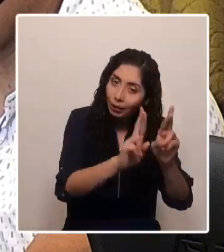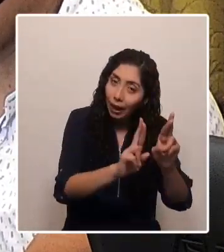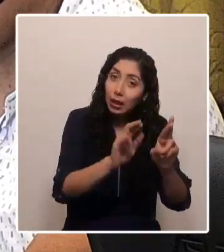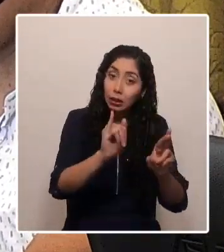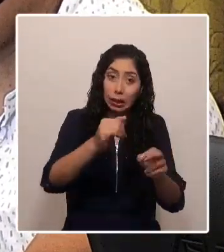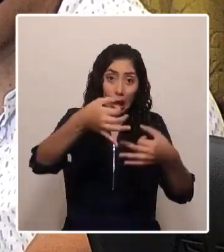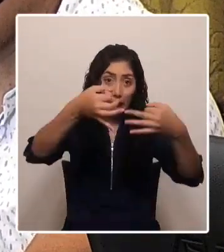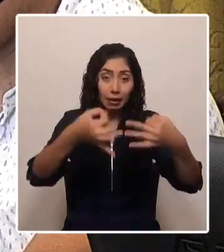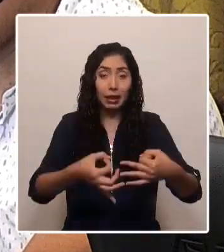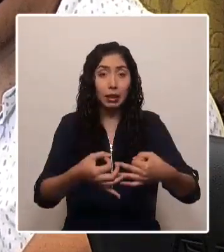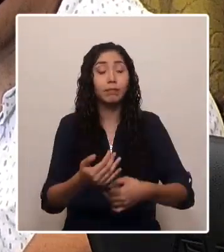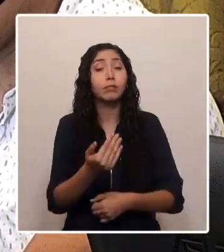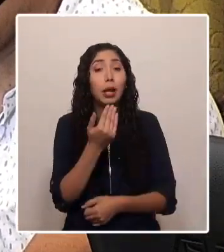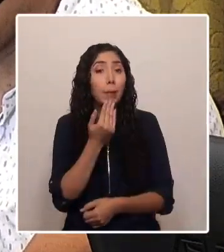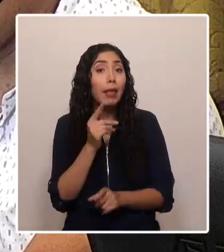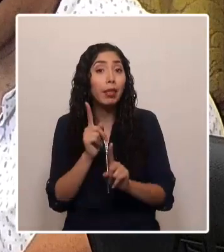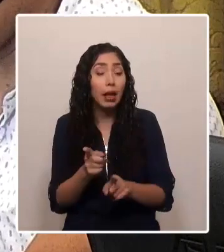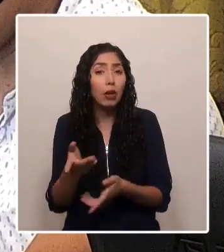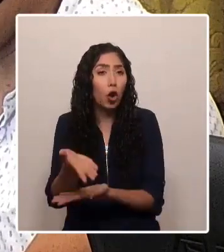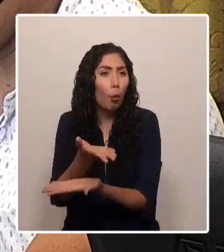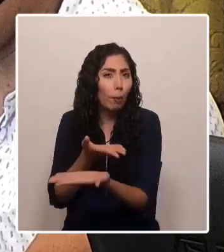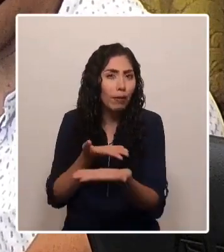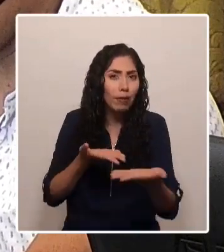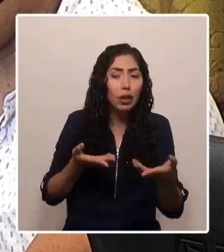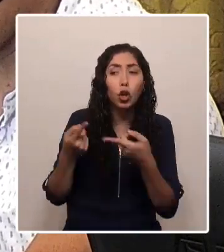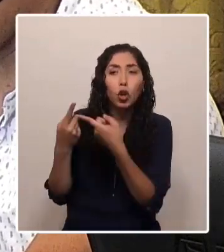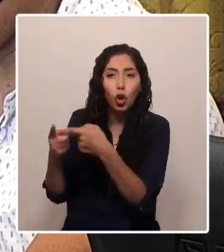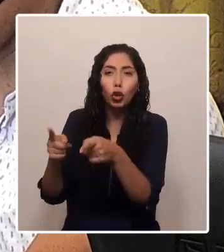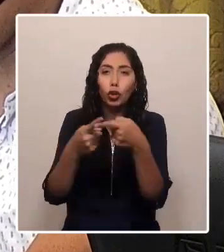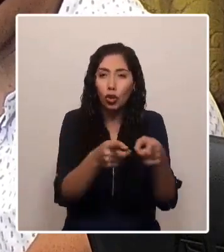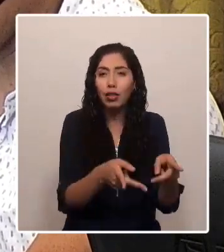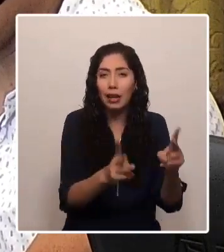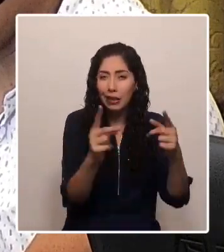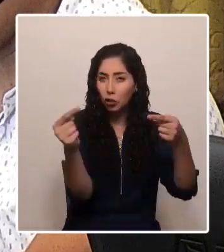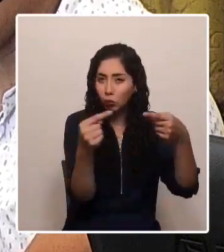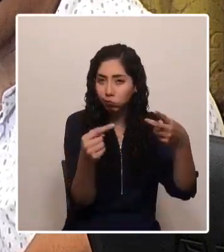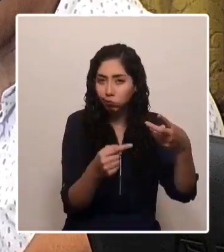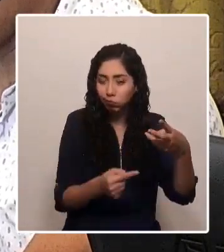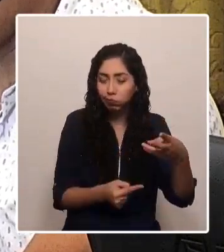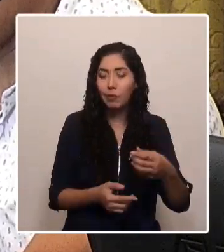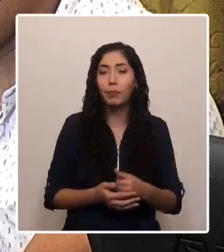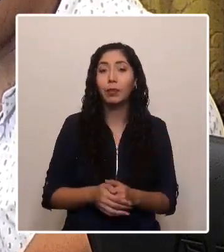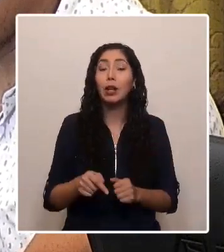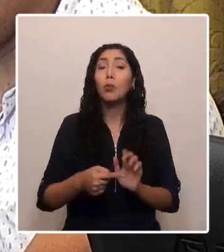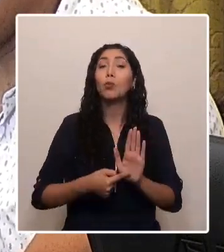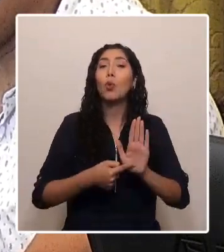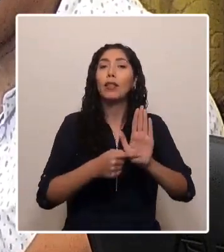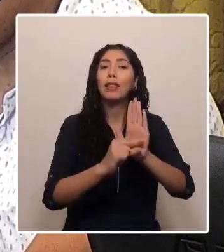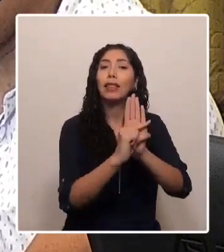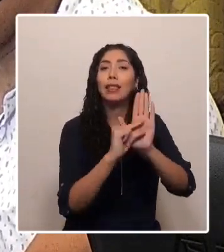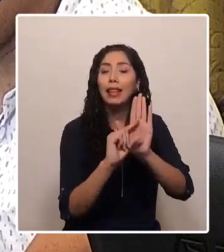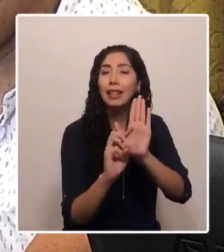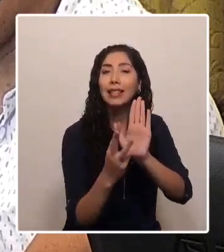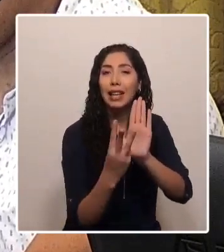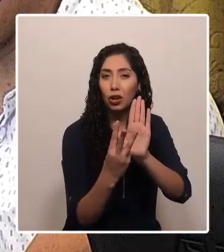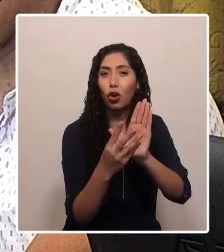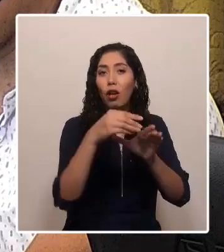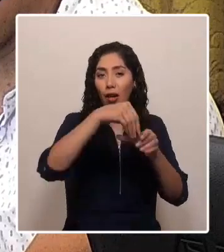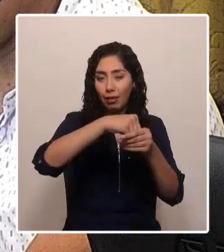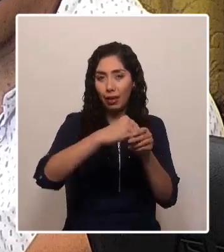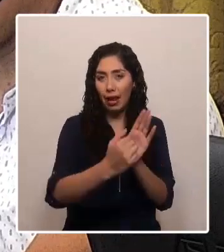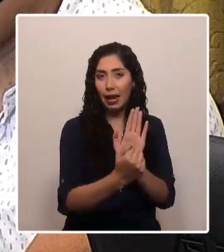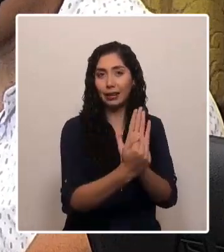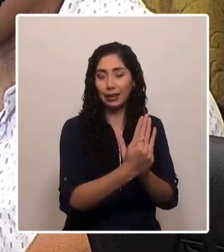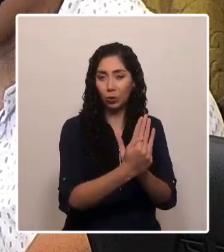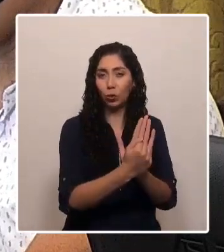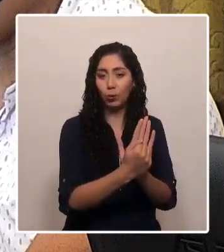garantías, también debe convivir con el conjunto de otros derechos. Eso es lo que refleja el inciso tercero de este artículo, que interrelaciona el